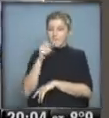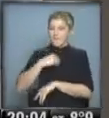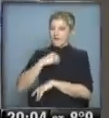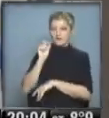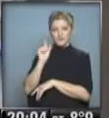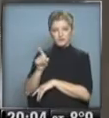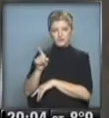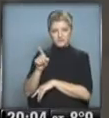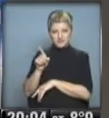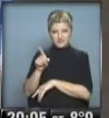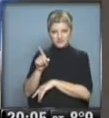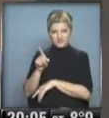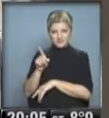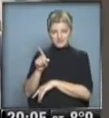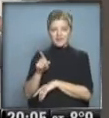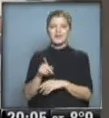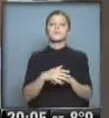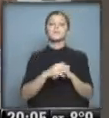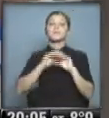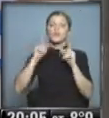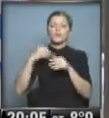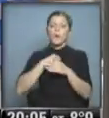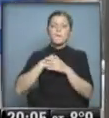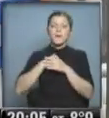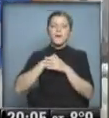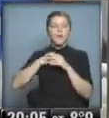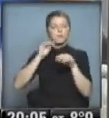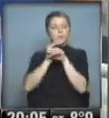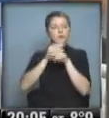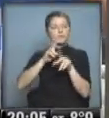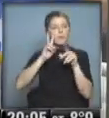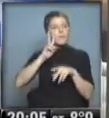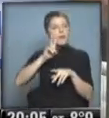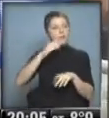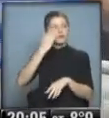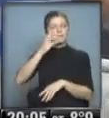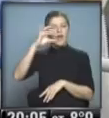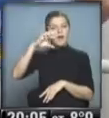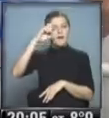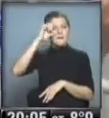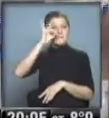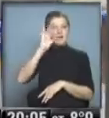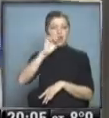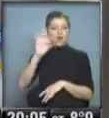él, en la fe, vemos a Pedro, que era el primer Papa, ¿sí?